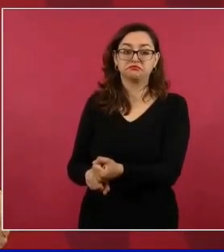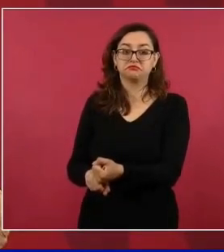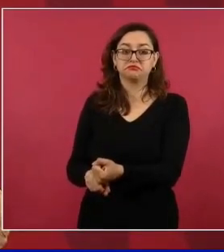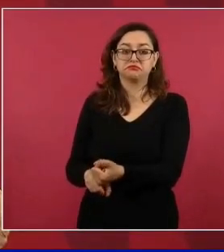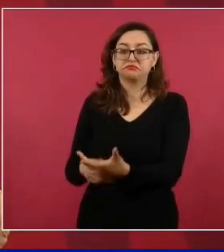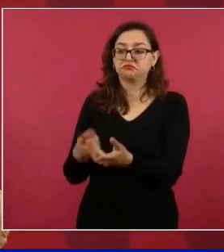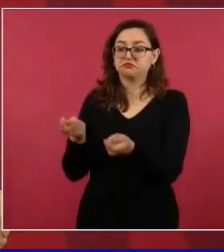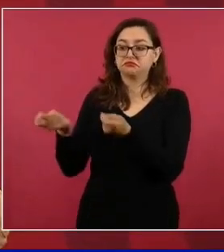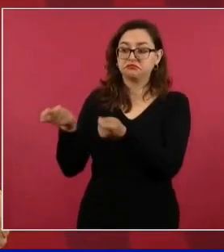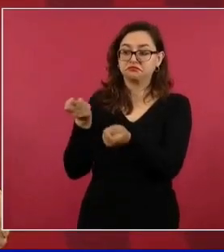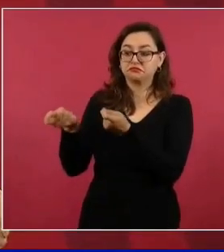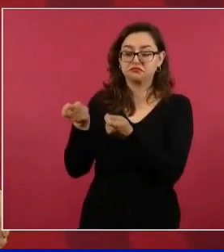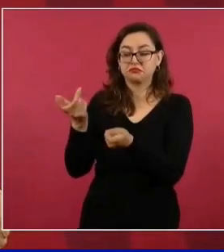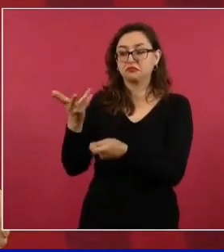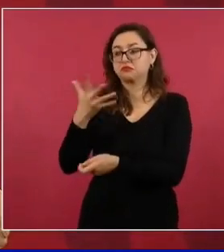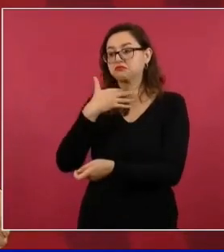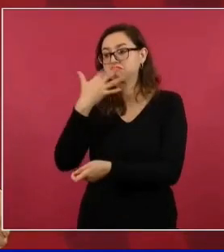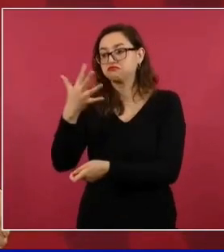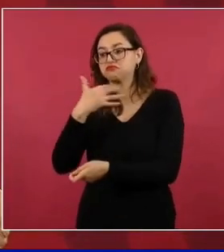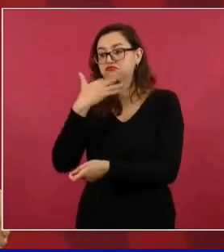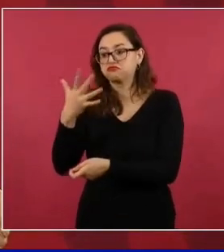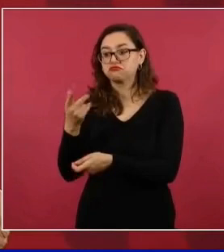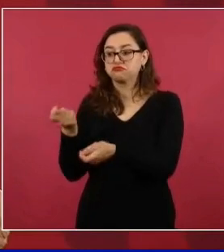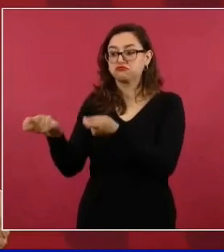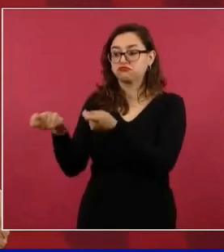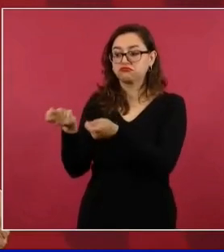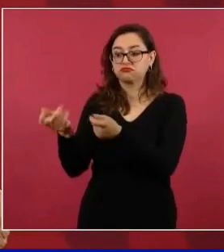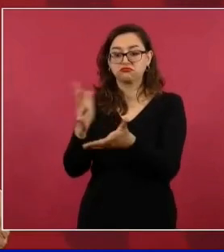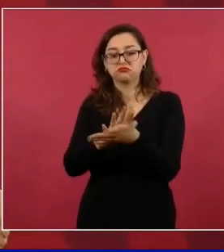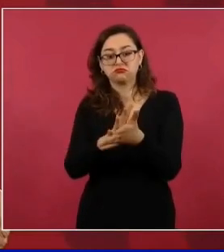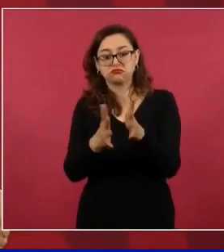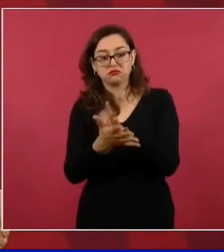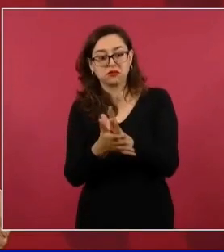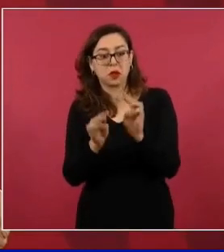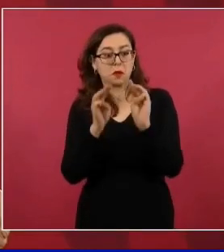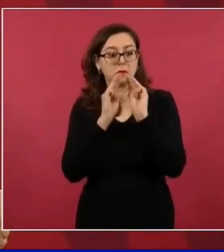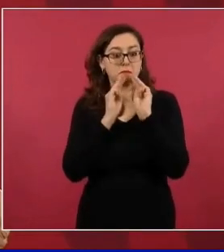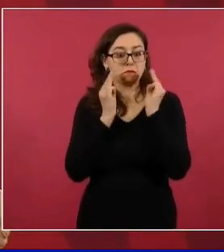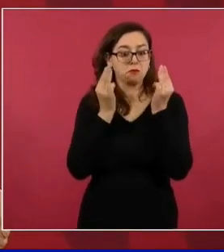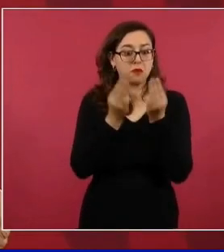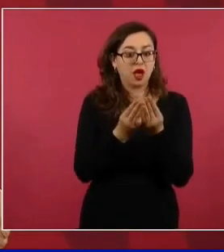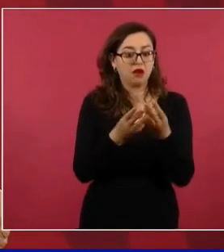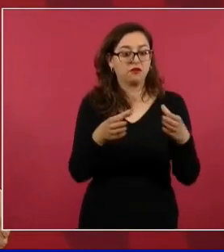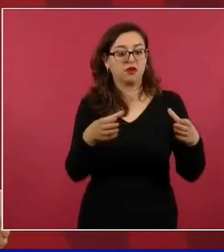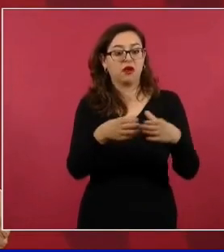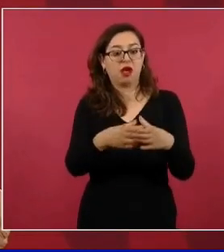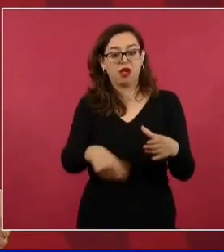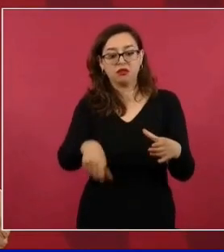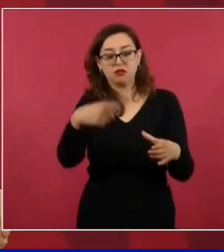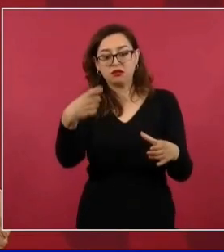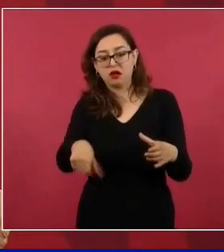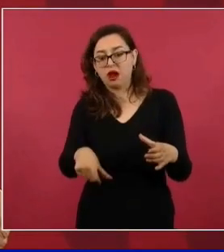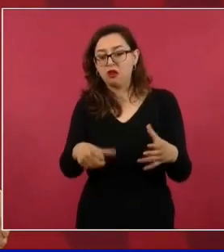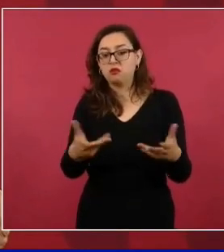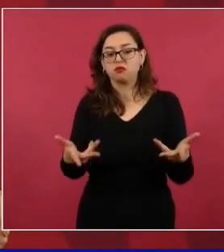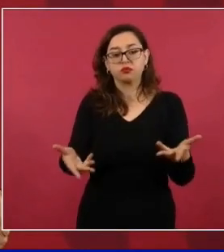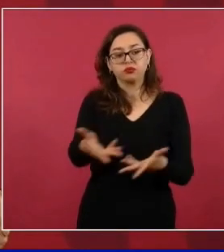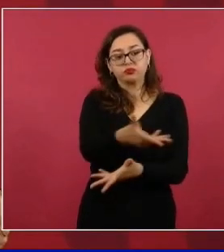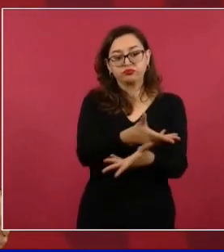a disposición de las alianzas de la oligarquía.